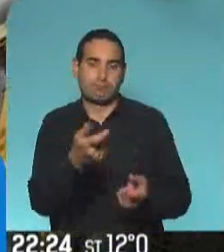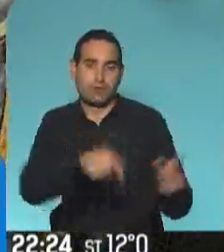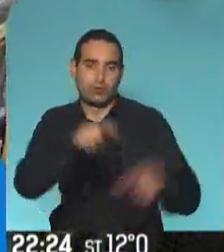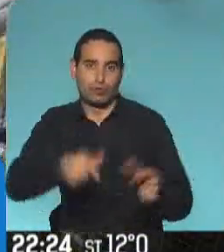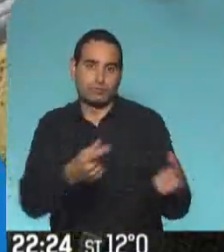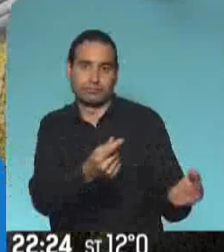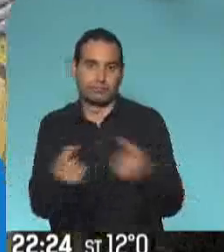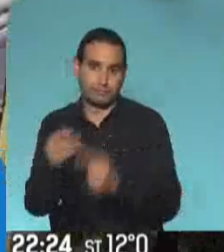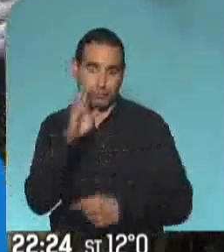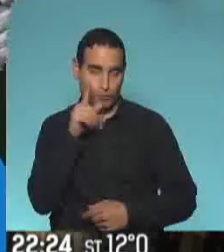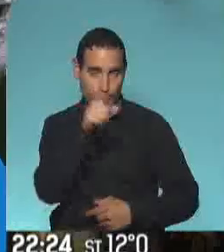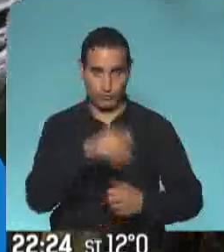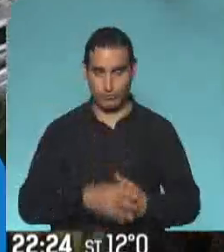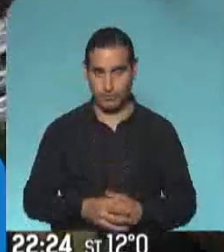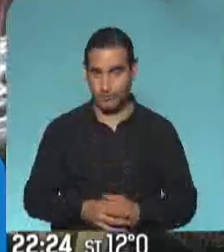norteamericanos.